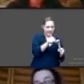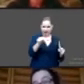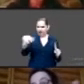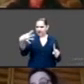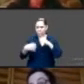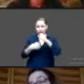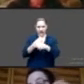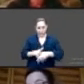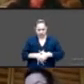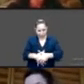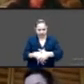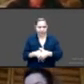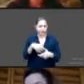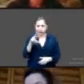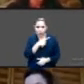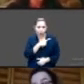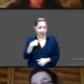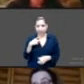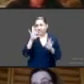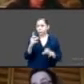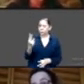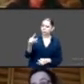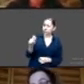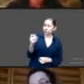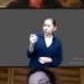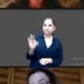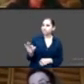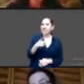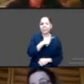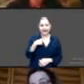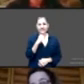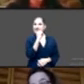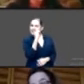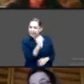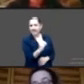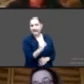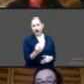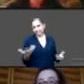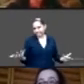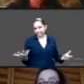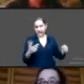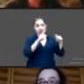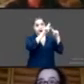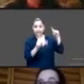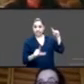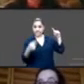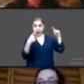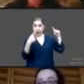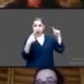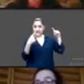las menores. Y como ven, también hay una diversidad en nuestro país. Tenemos el sureste con las tasas más altas para 1990